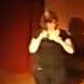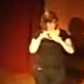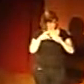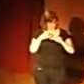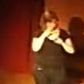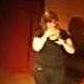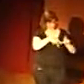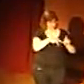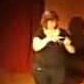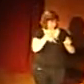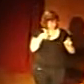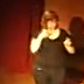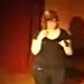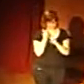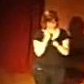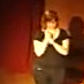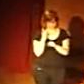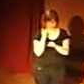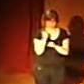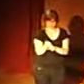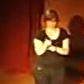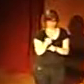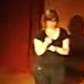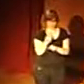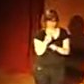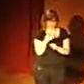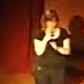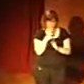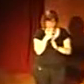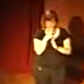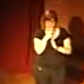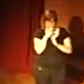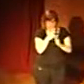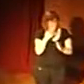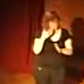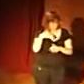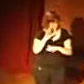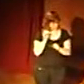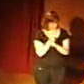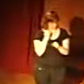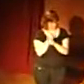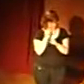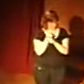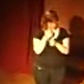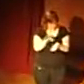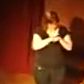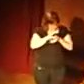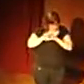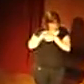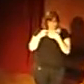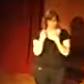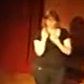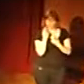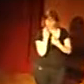hemos trabajado iba a decir décadas pero una década y pico sí eh más de 10 años sobre ello y una y una de